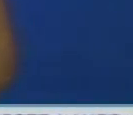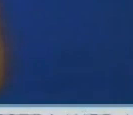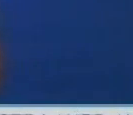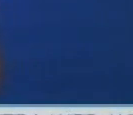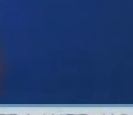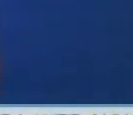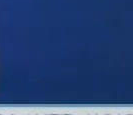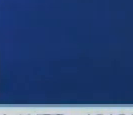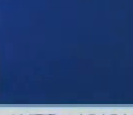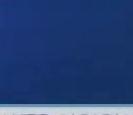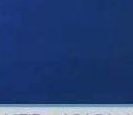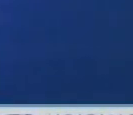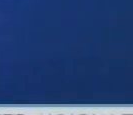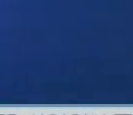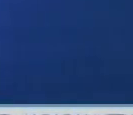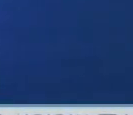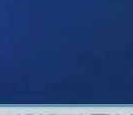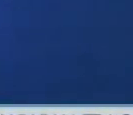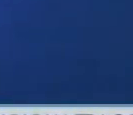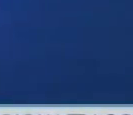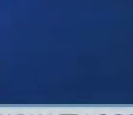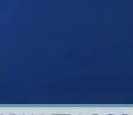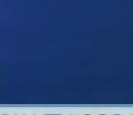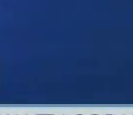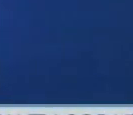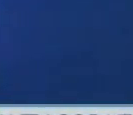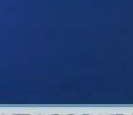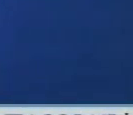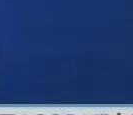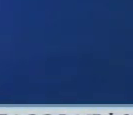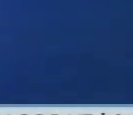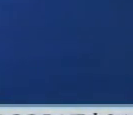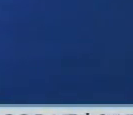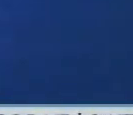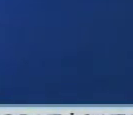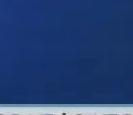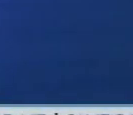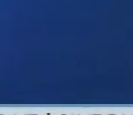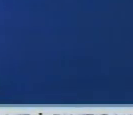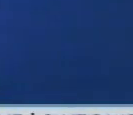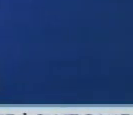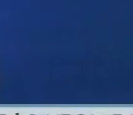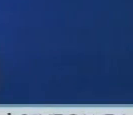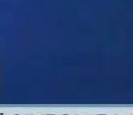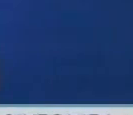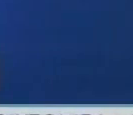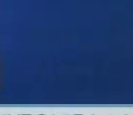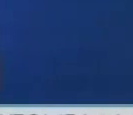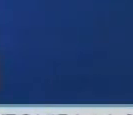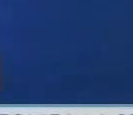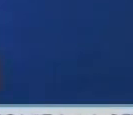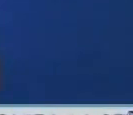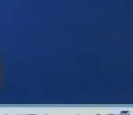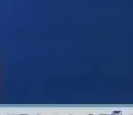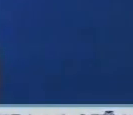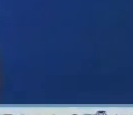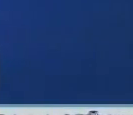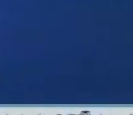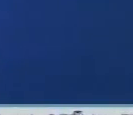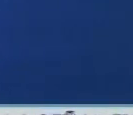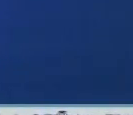nos acompañan. Al ciudadano Ubel Roa, ministro del Poder Popular para la Educación Universitaria, Ciencia y